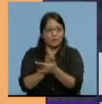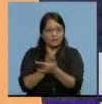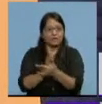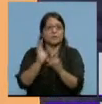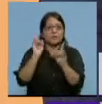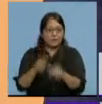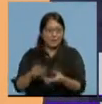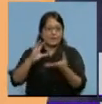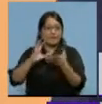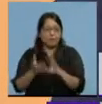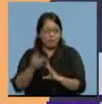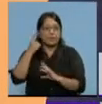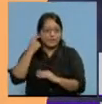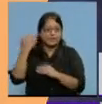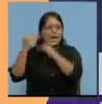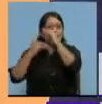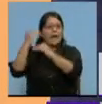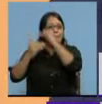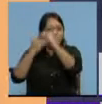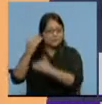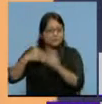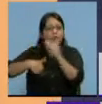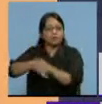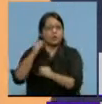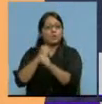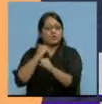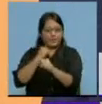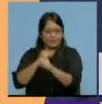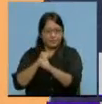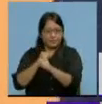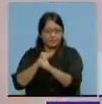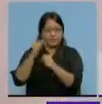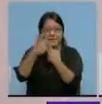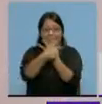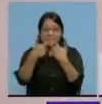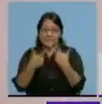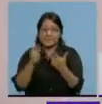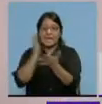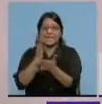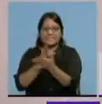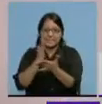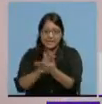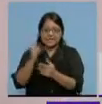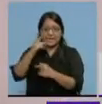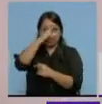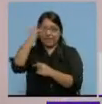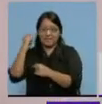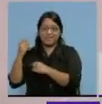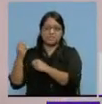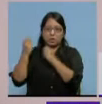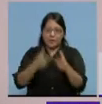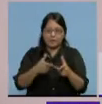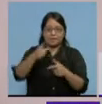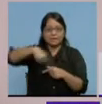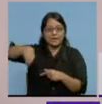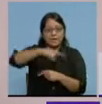oferta formativa, es decir, de capacitación laboral. Es la exigencia que ahora pone Nación para que puedan tener continuidad